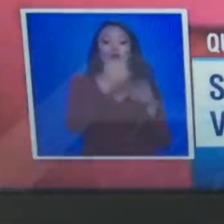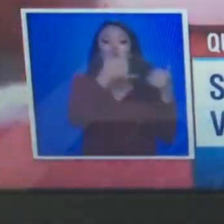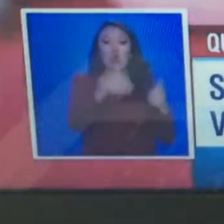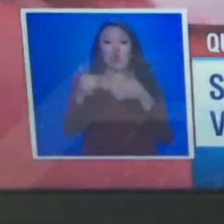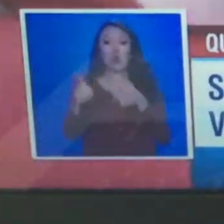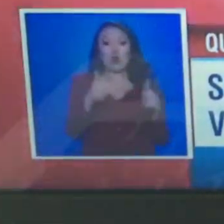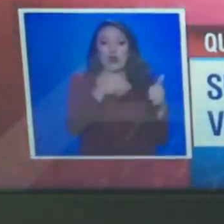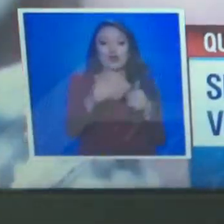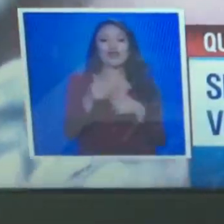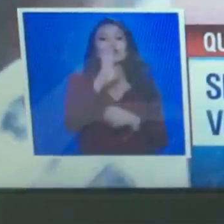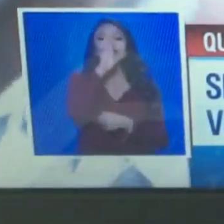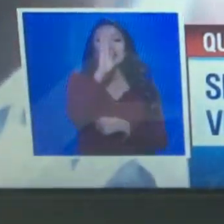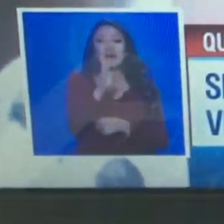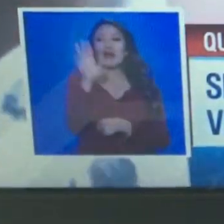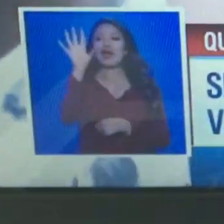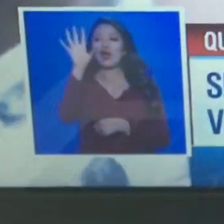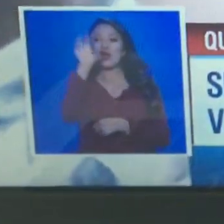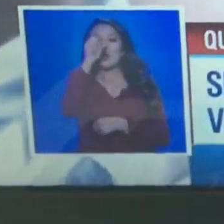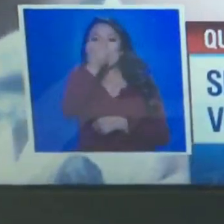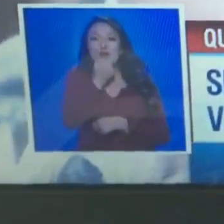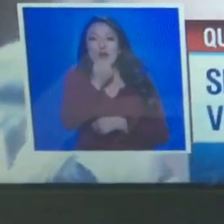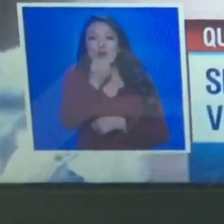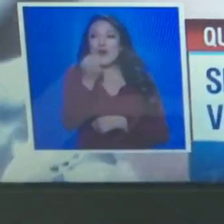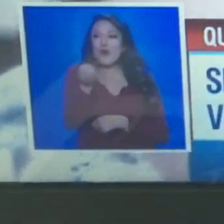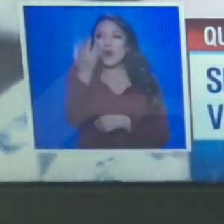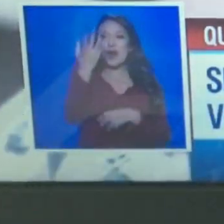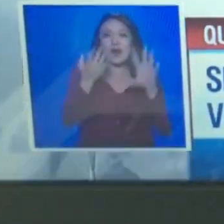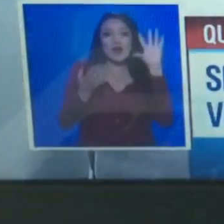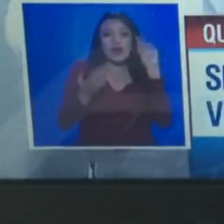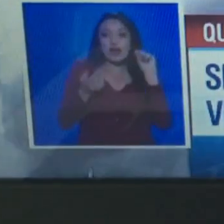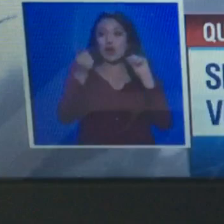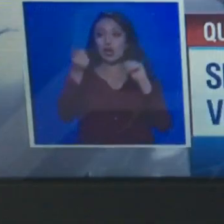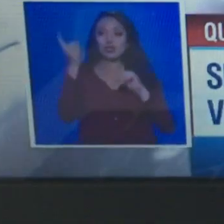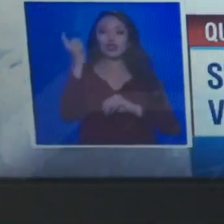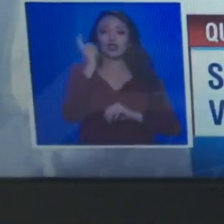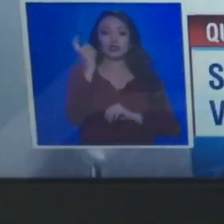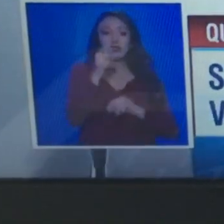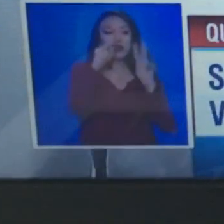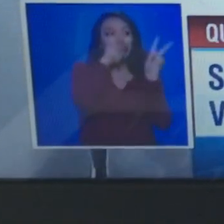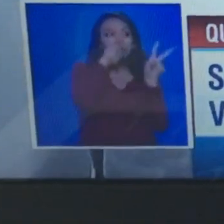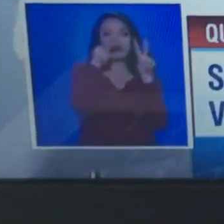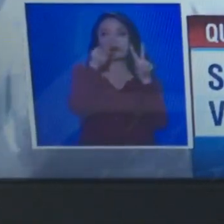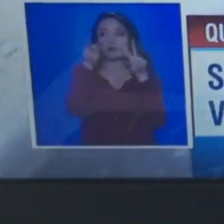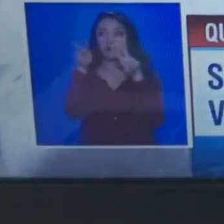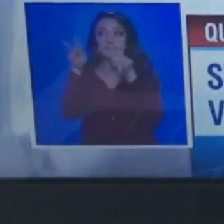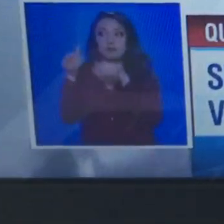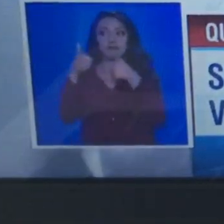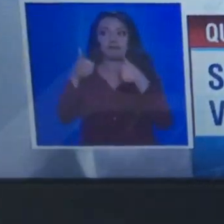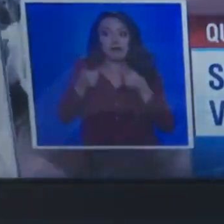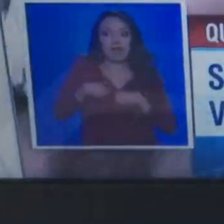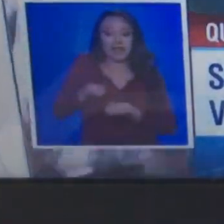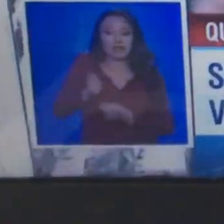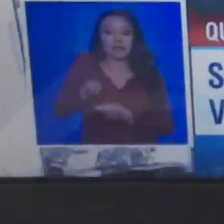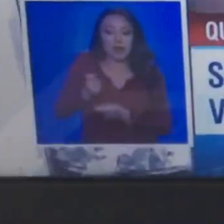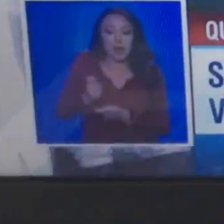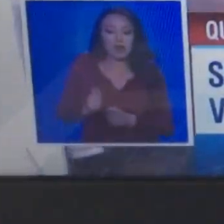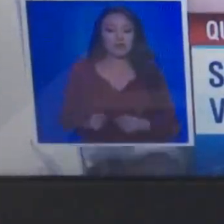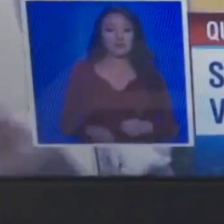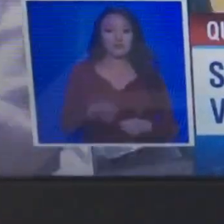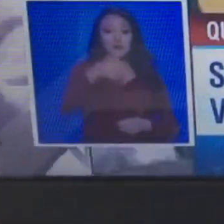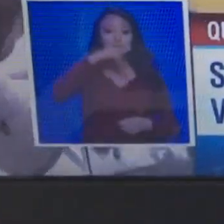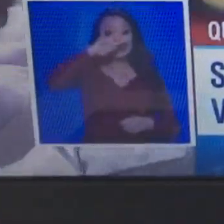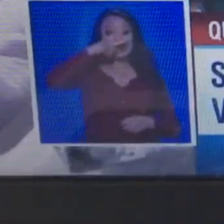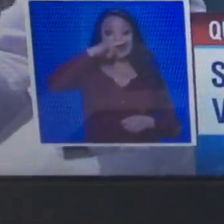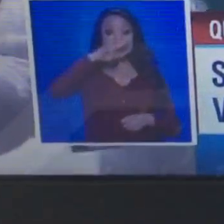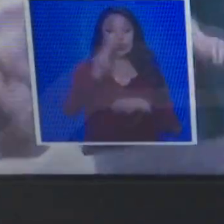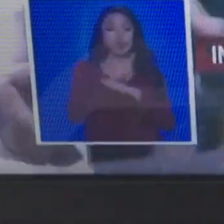bebés tienen este tipo de mezcla de los tres colores. Y esos son los necesarios para mirar si la estimulación se ha ido cumpliendo. Un niño puede